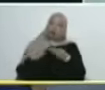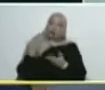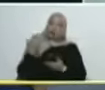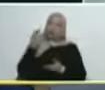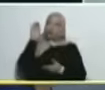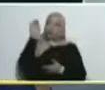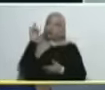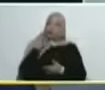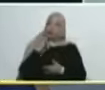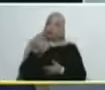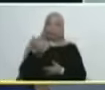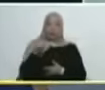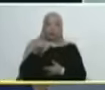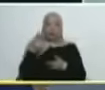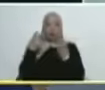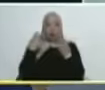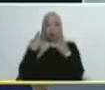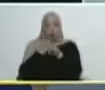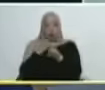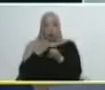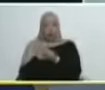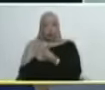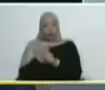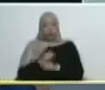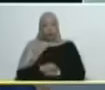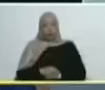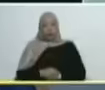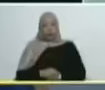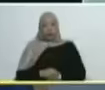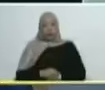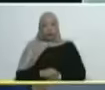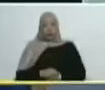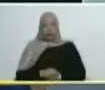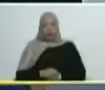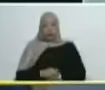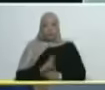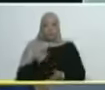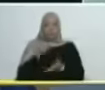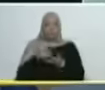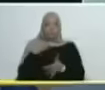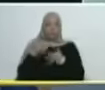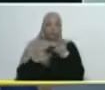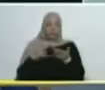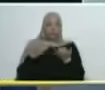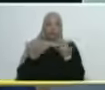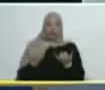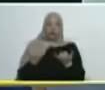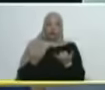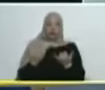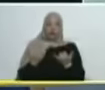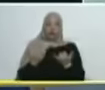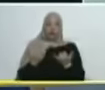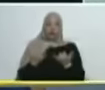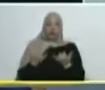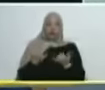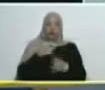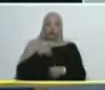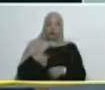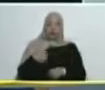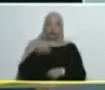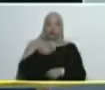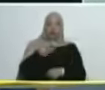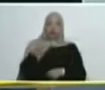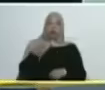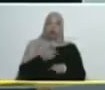y de las grandes transformaciones que están por venir. Es la generación genial,